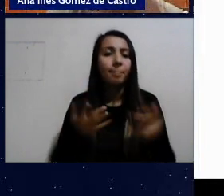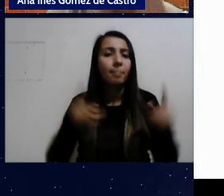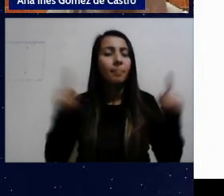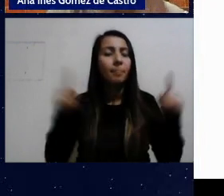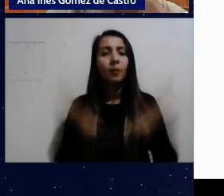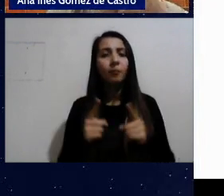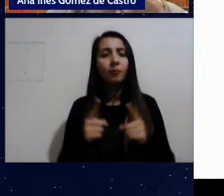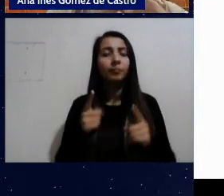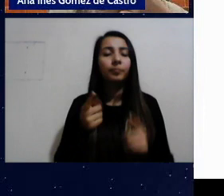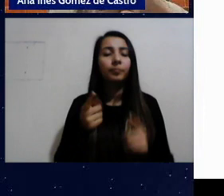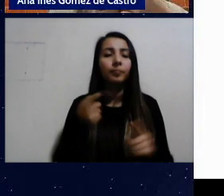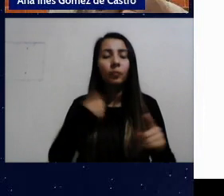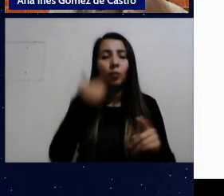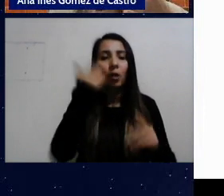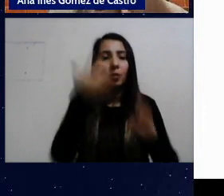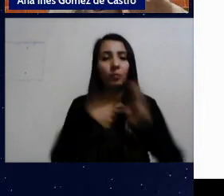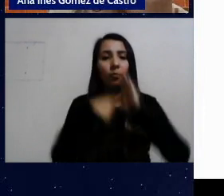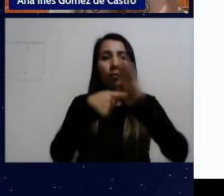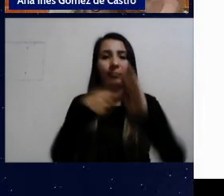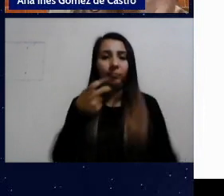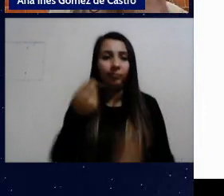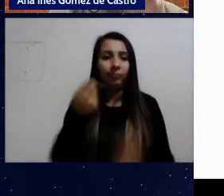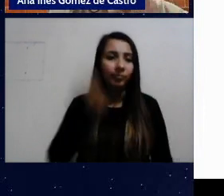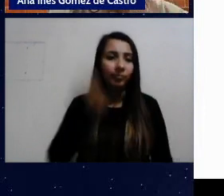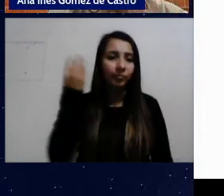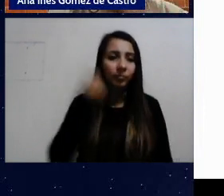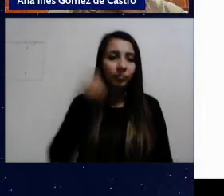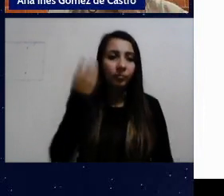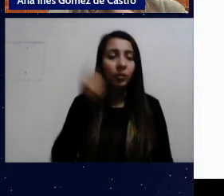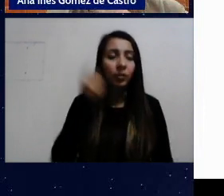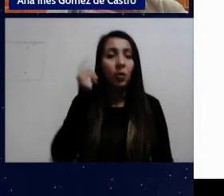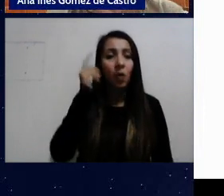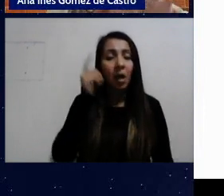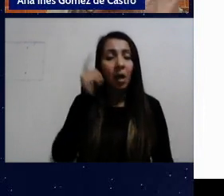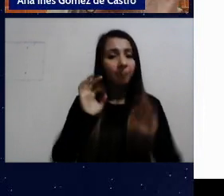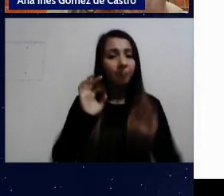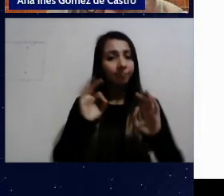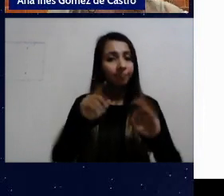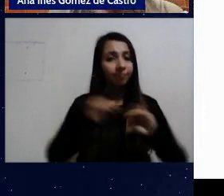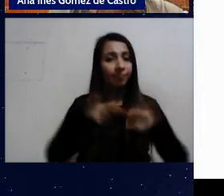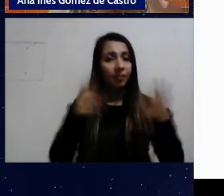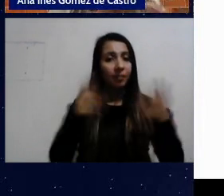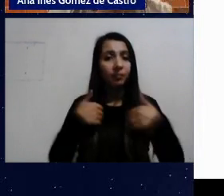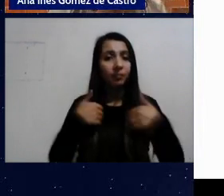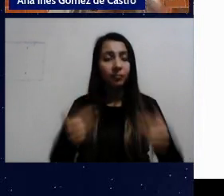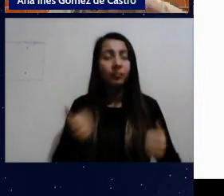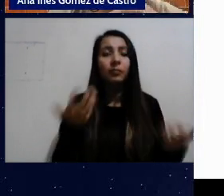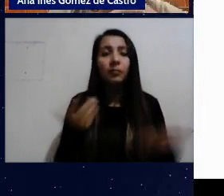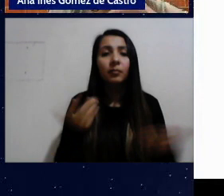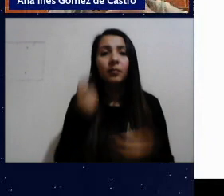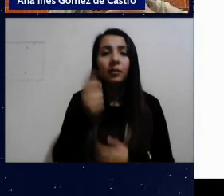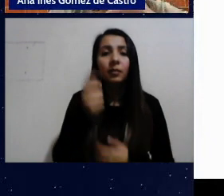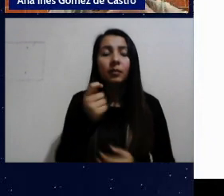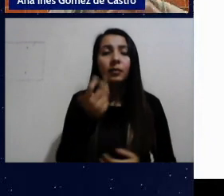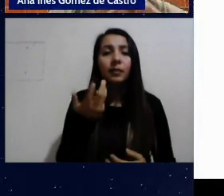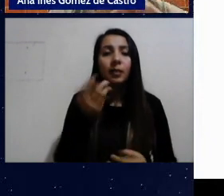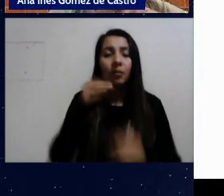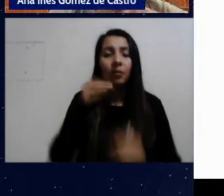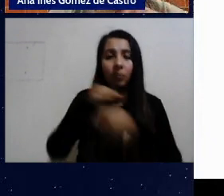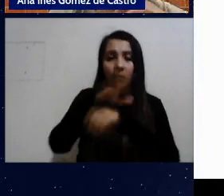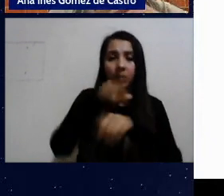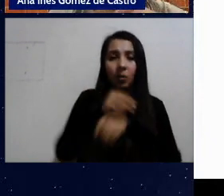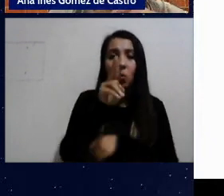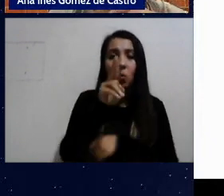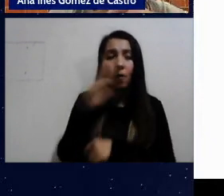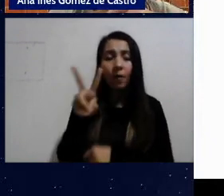en ello, es que, por un lado, la radiación ultravioleta es un agente fotoquímico de extraordinaria importancia para